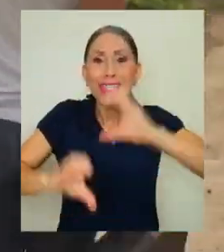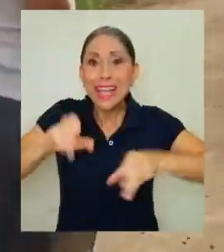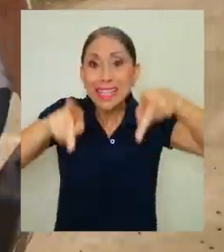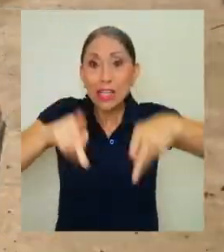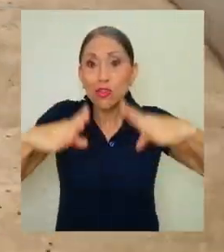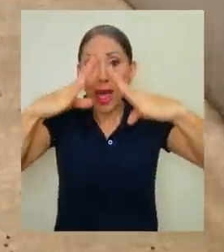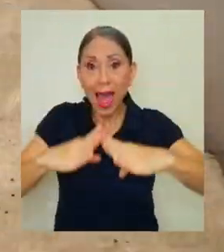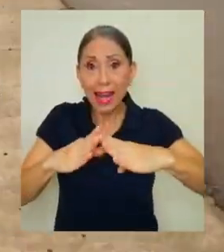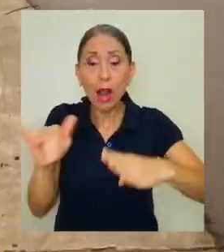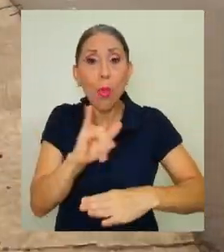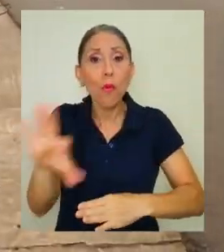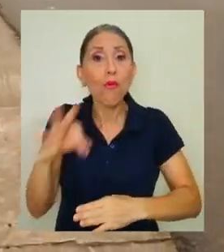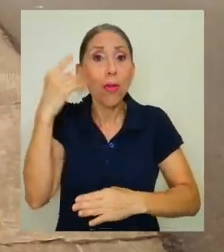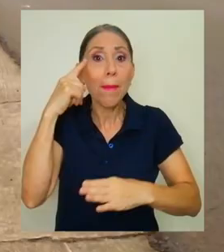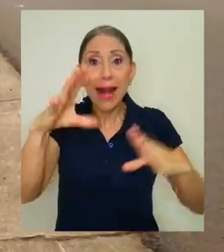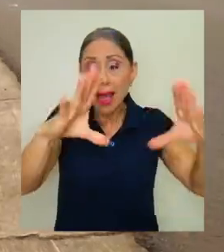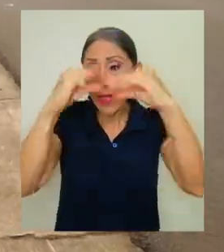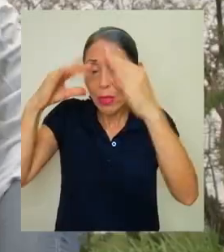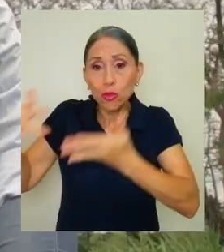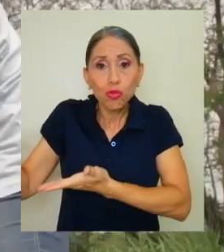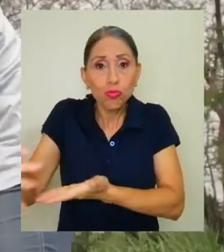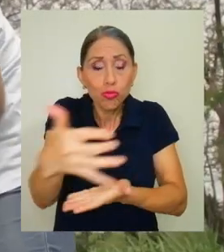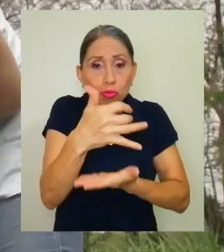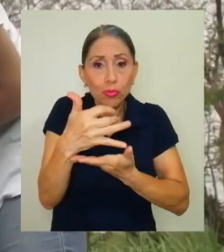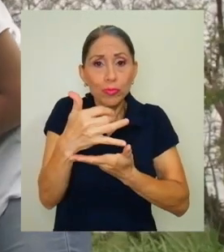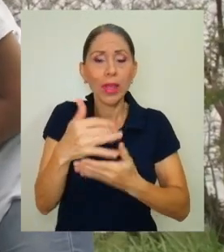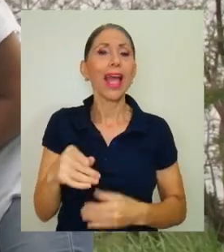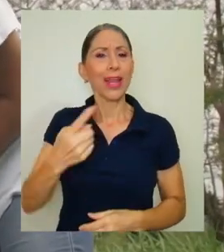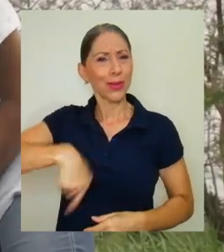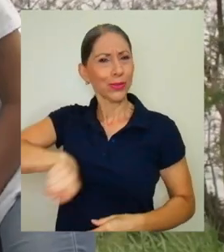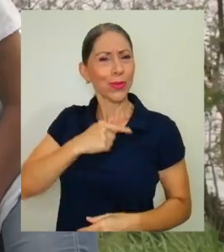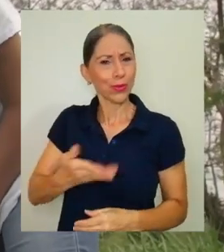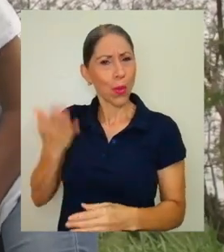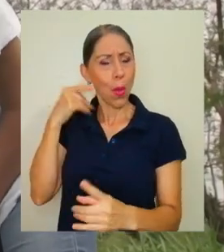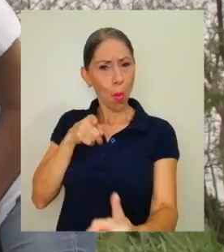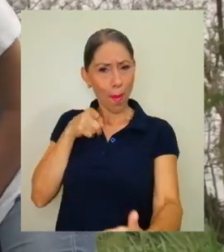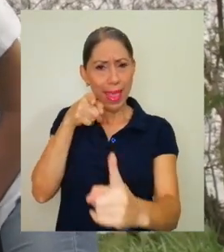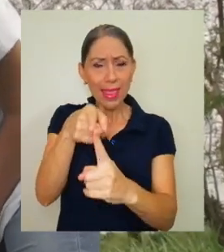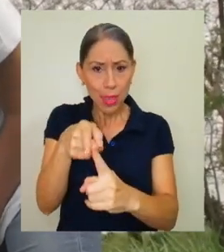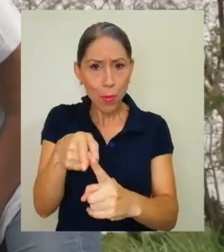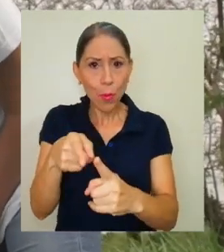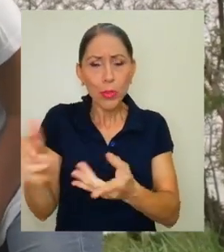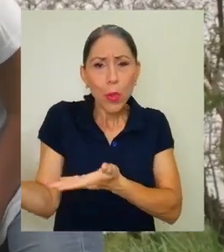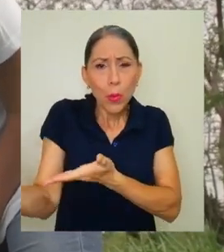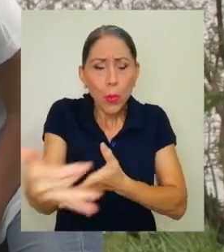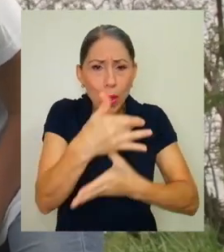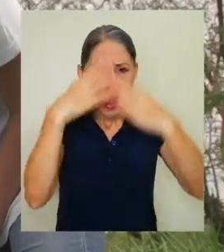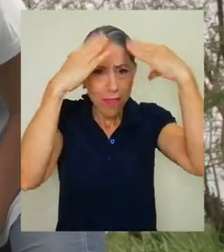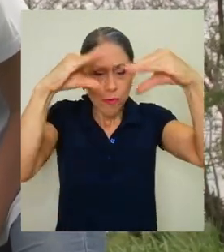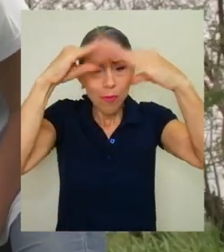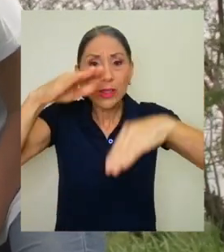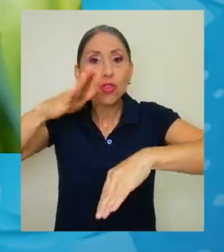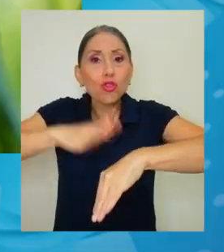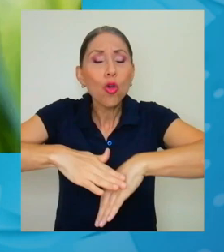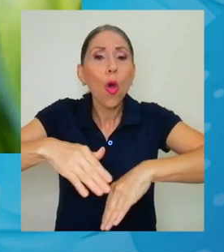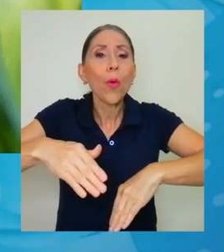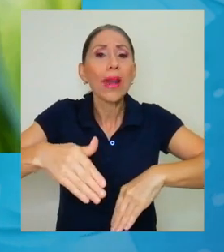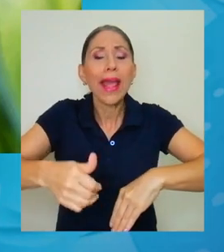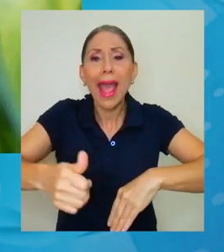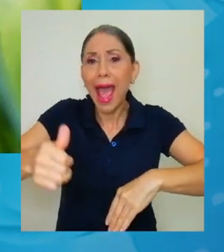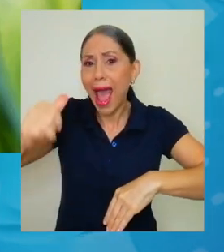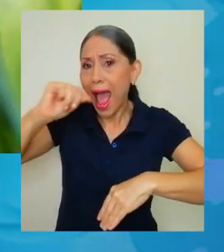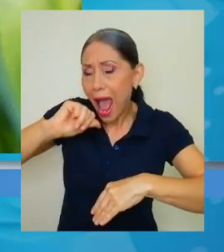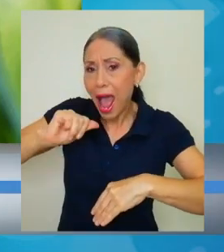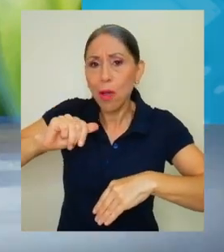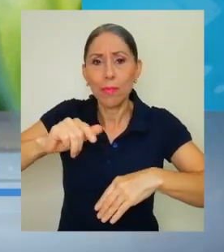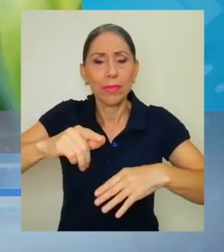como una vía para generar datos. Donde tuvimos como objetivo generar información hidrológica, ¿verdad?